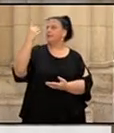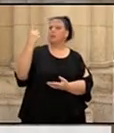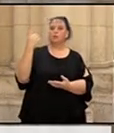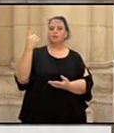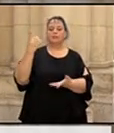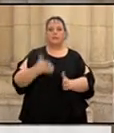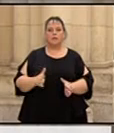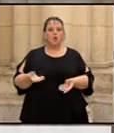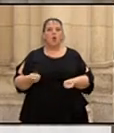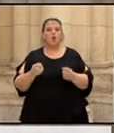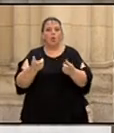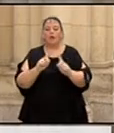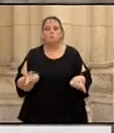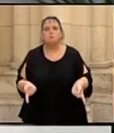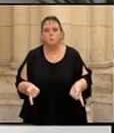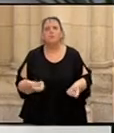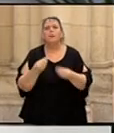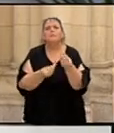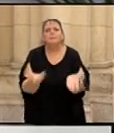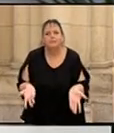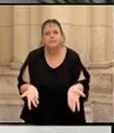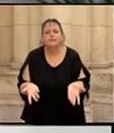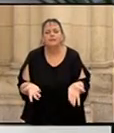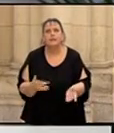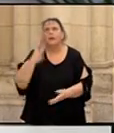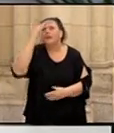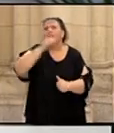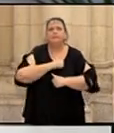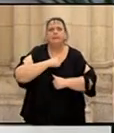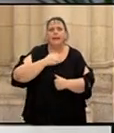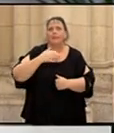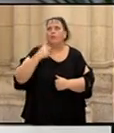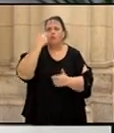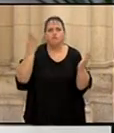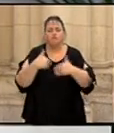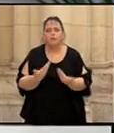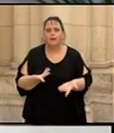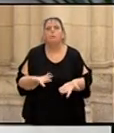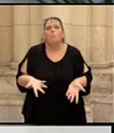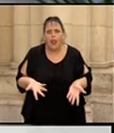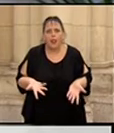entregado a su Hijo? ¿Cuál es la esperanza de una humanidad sin Dios?